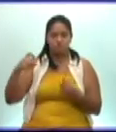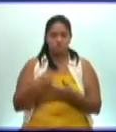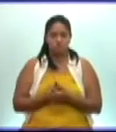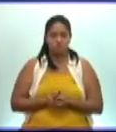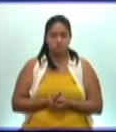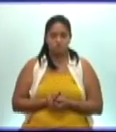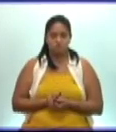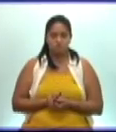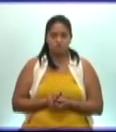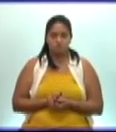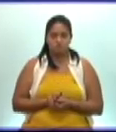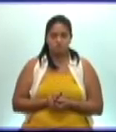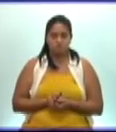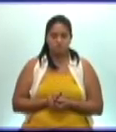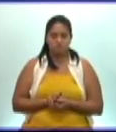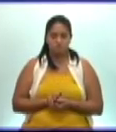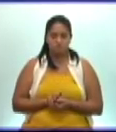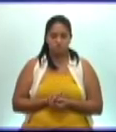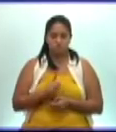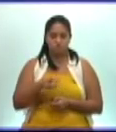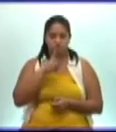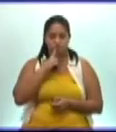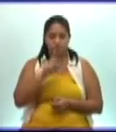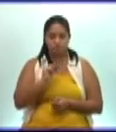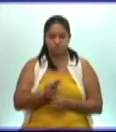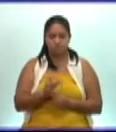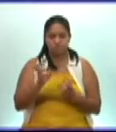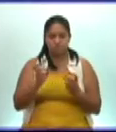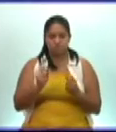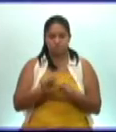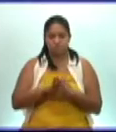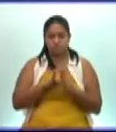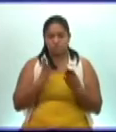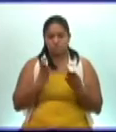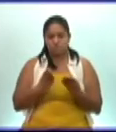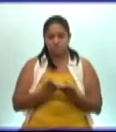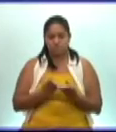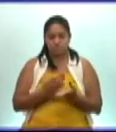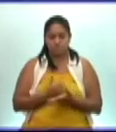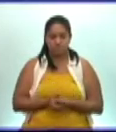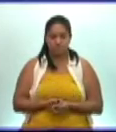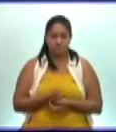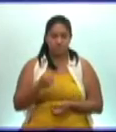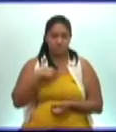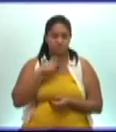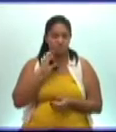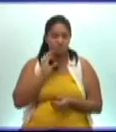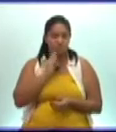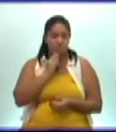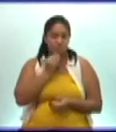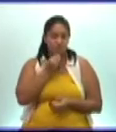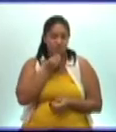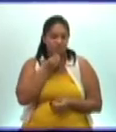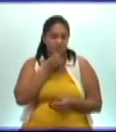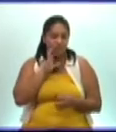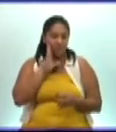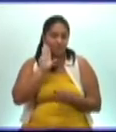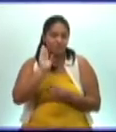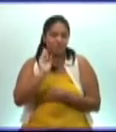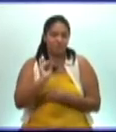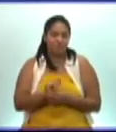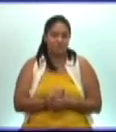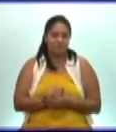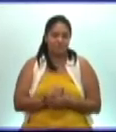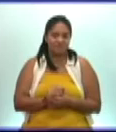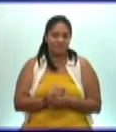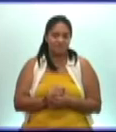si esa razón es un número entero, entonces nosotros podemos reafirmar, considerar